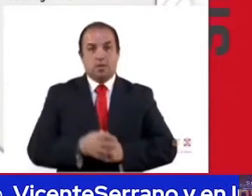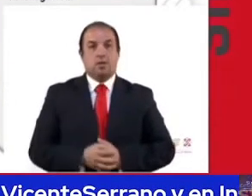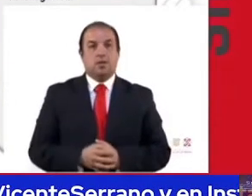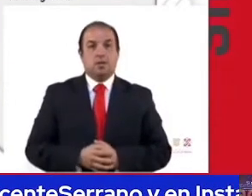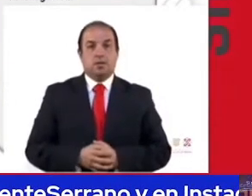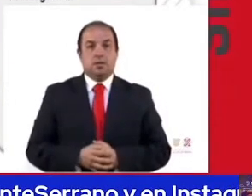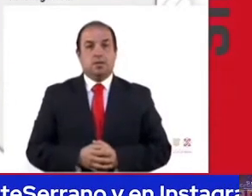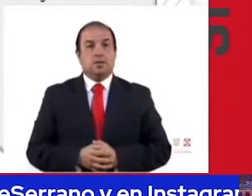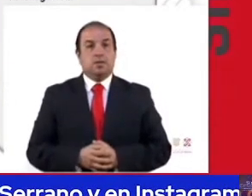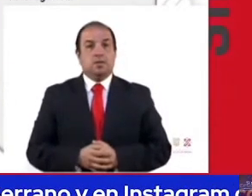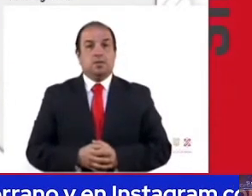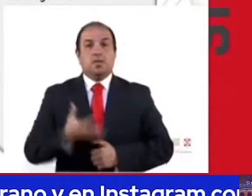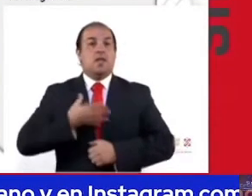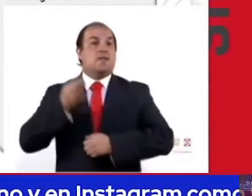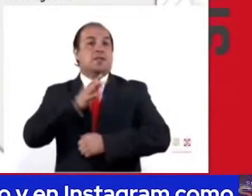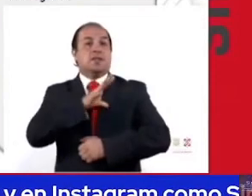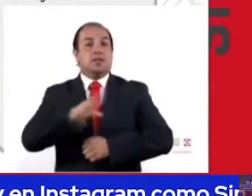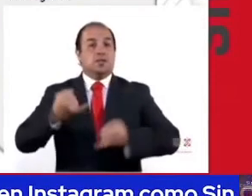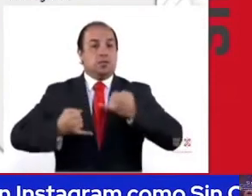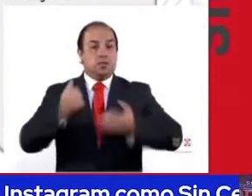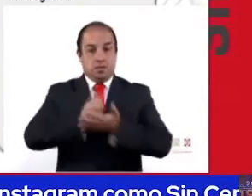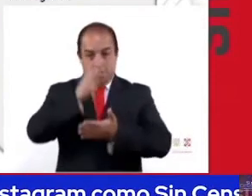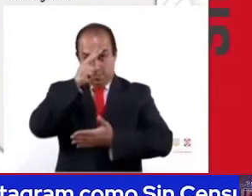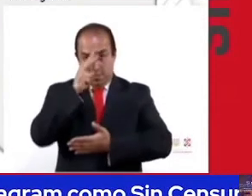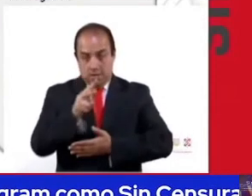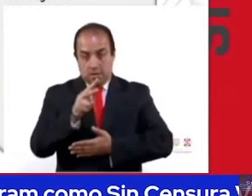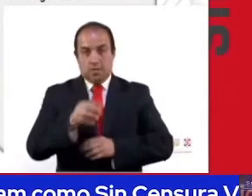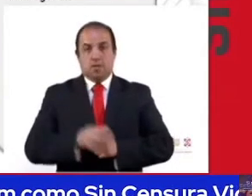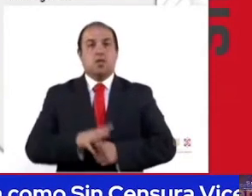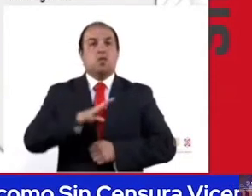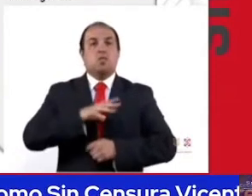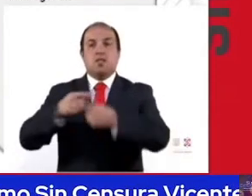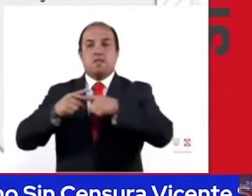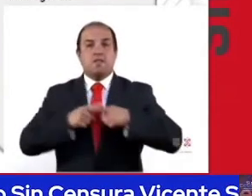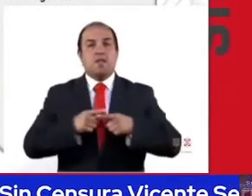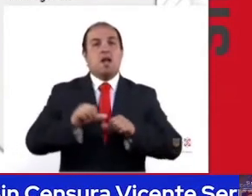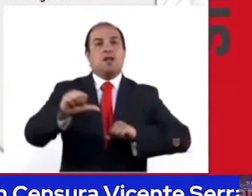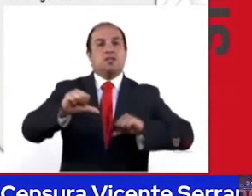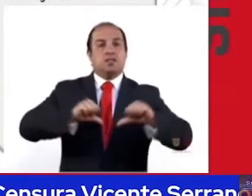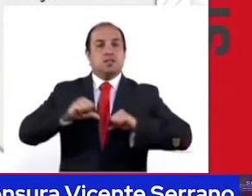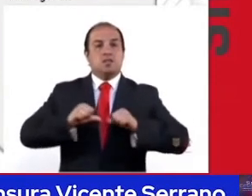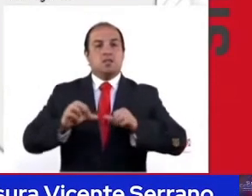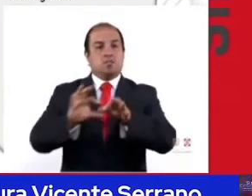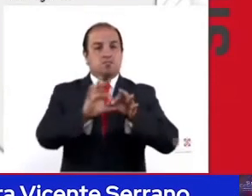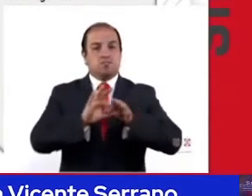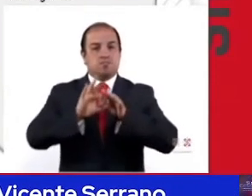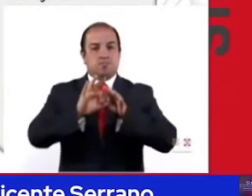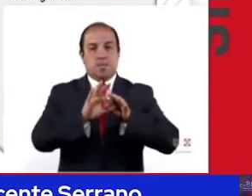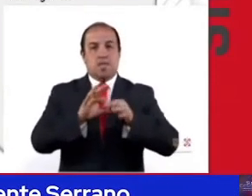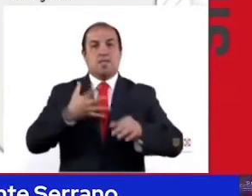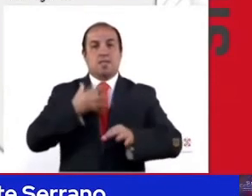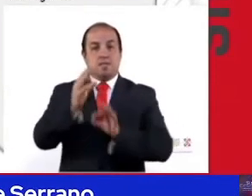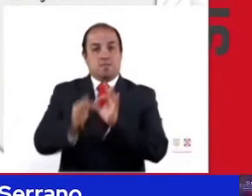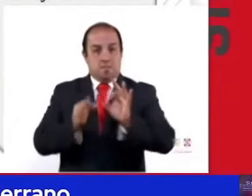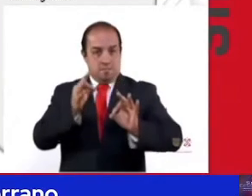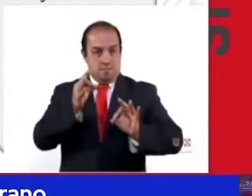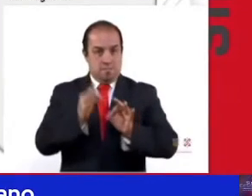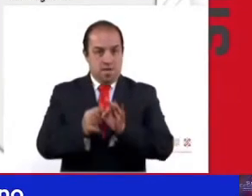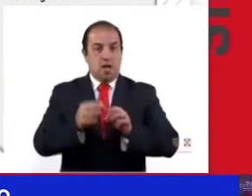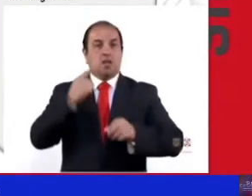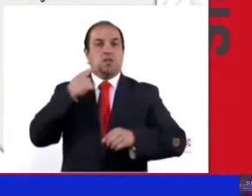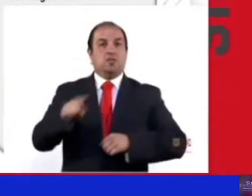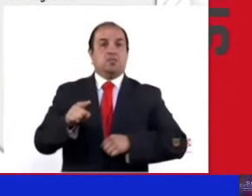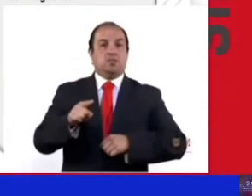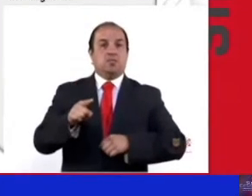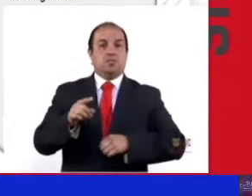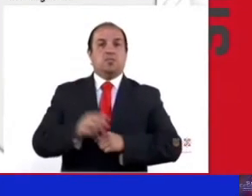de la Fiscalía General de Justicia de la Ciudad de México, se efectuaron diversas acciones simultáneas para dar cumplimiento a las órdenes de